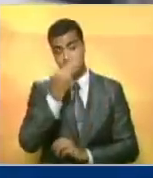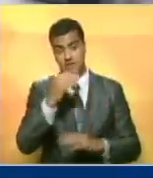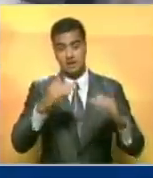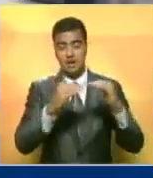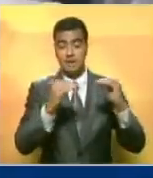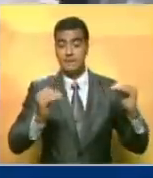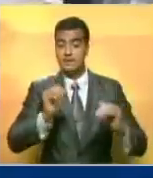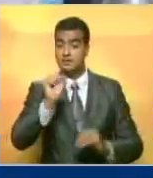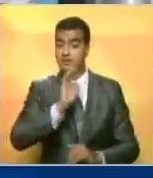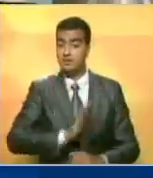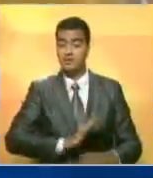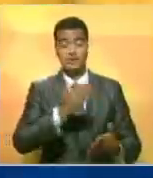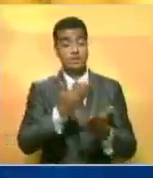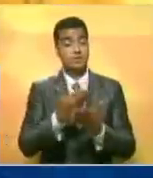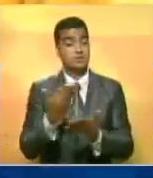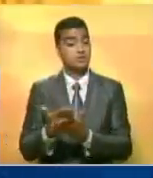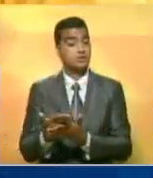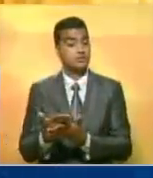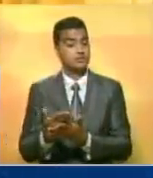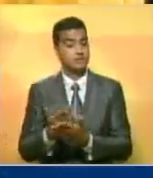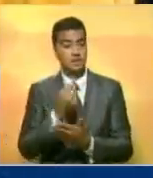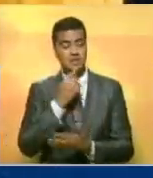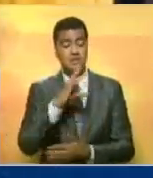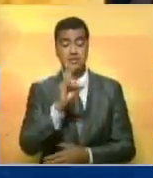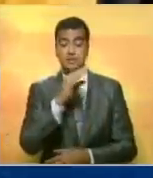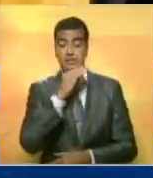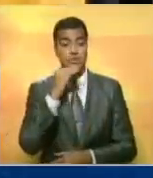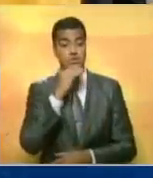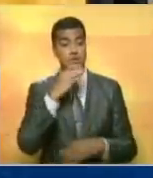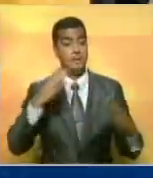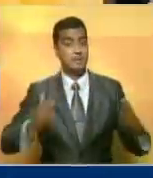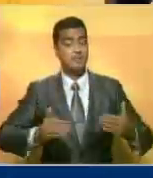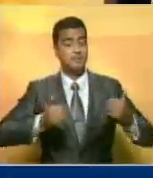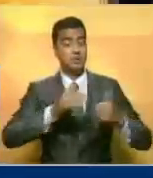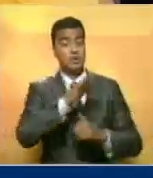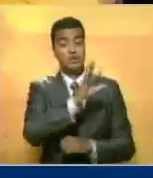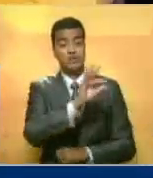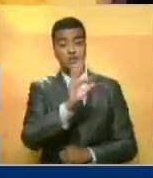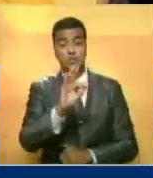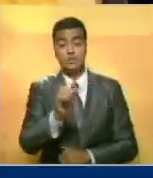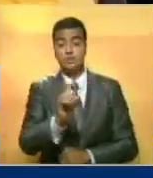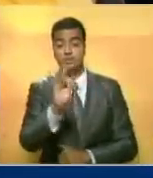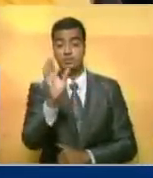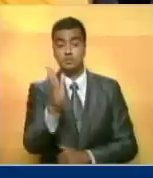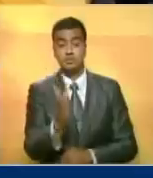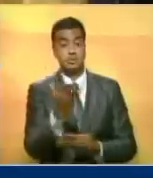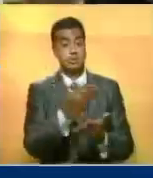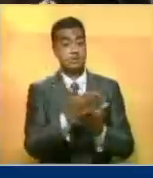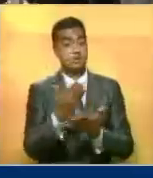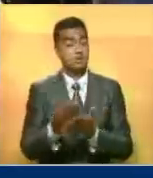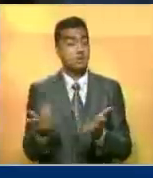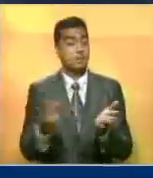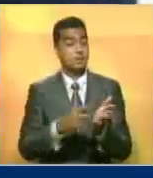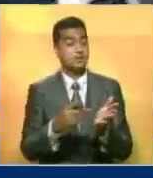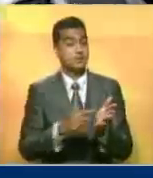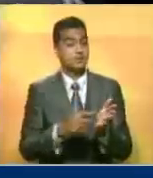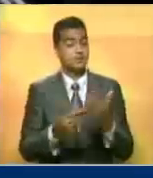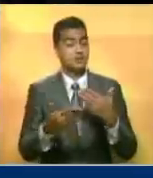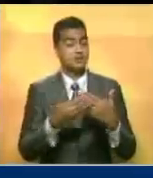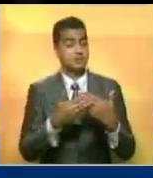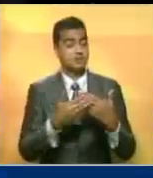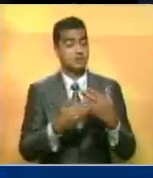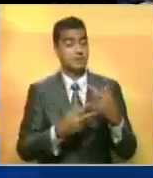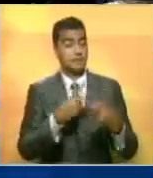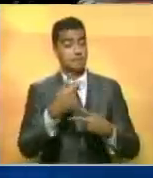mesas sí estaban los Testigos dice que el 7 de octubre arrancaron con 99.8 por de los Testigos presentes y al cierre del